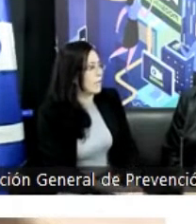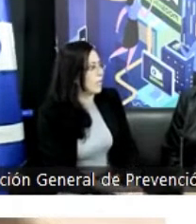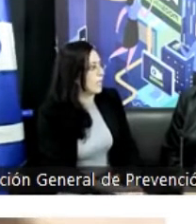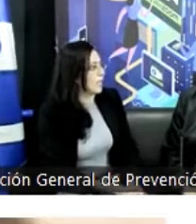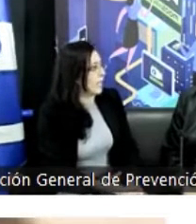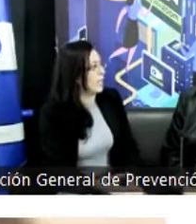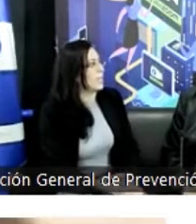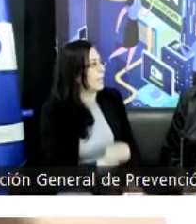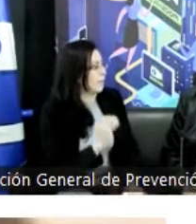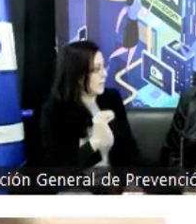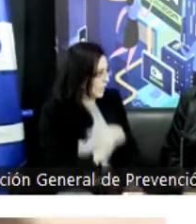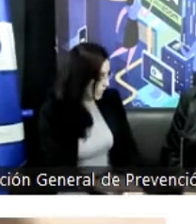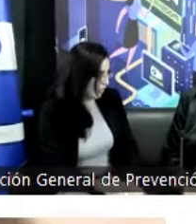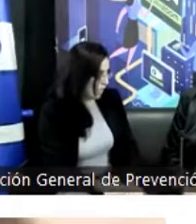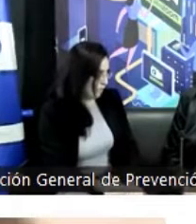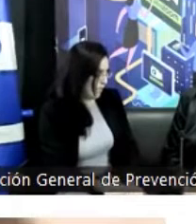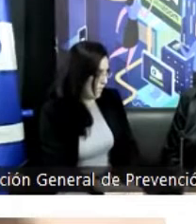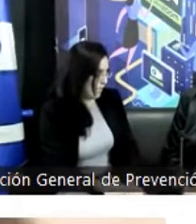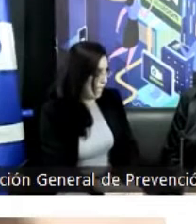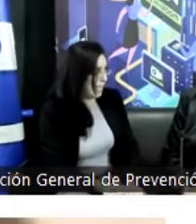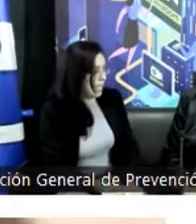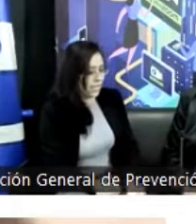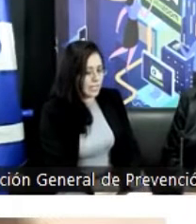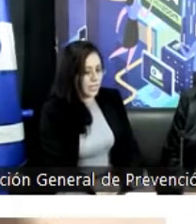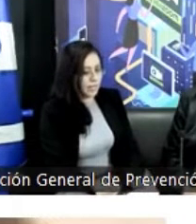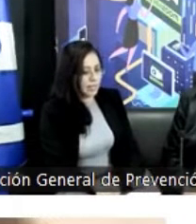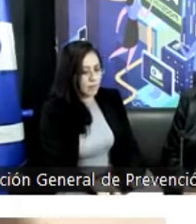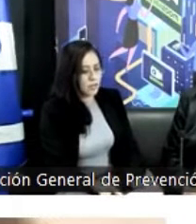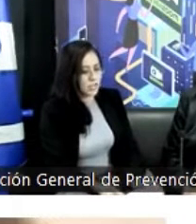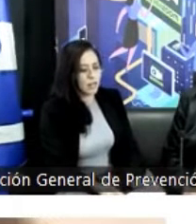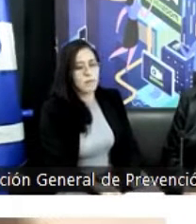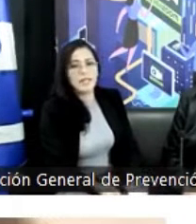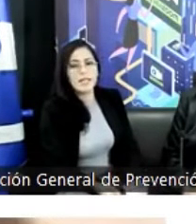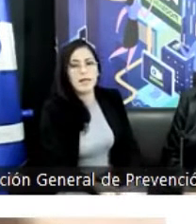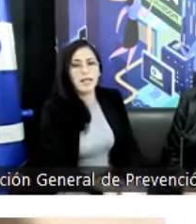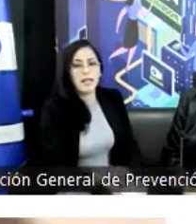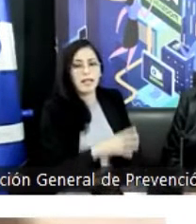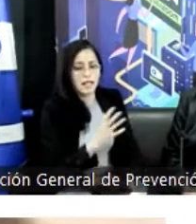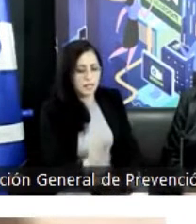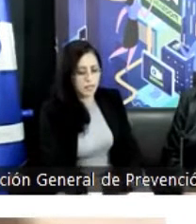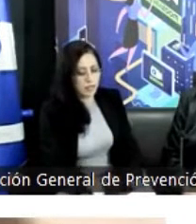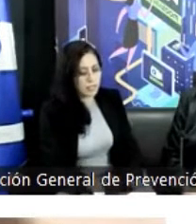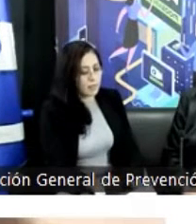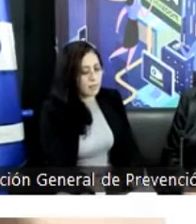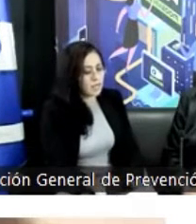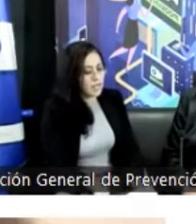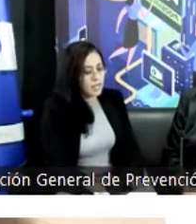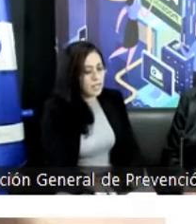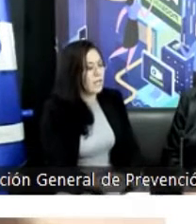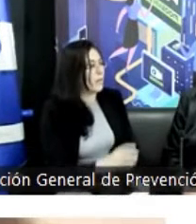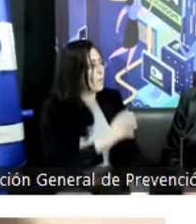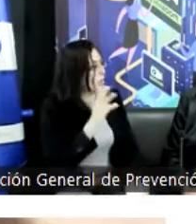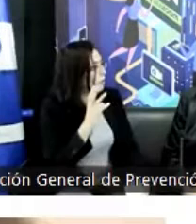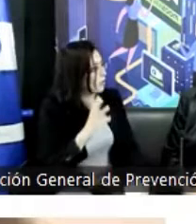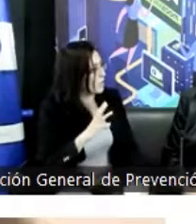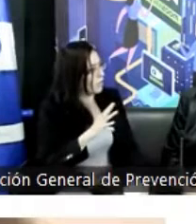la población en general presentan una dependencia, que el 70% precisamente son abstemios y